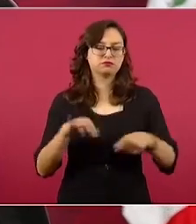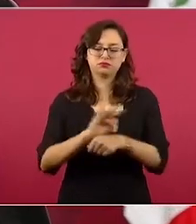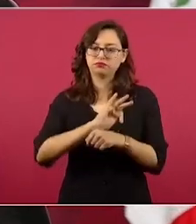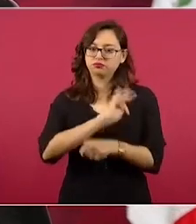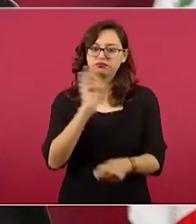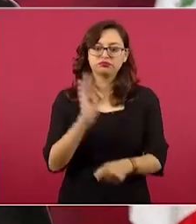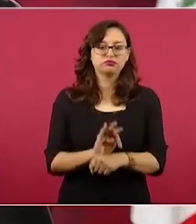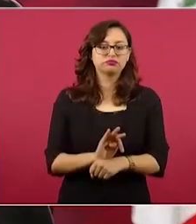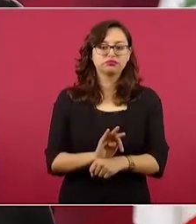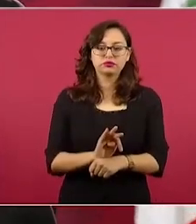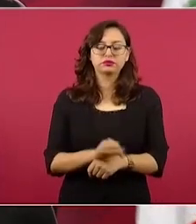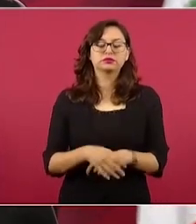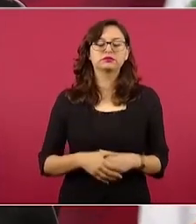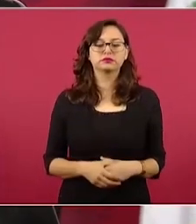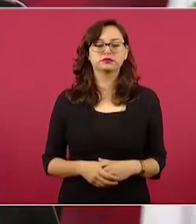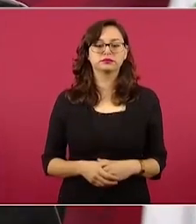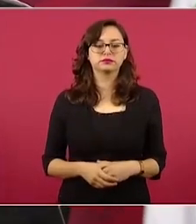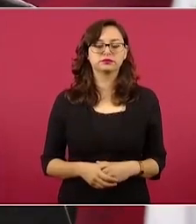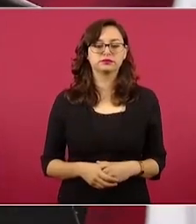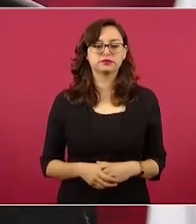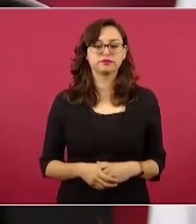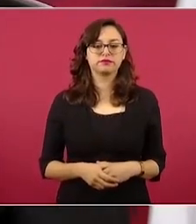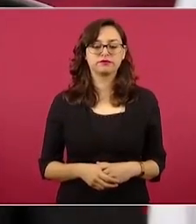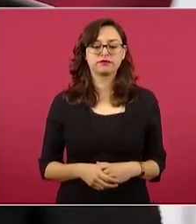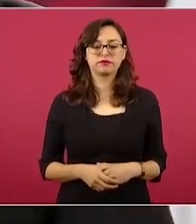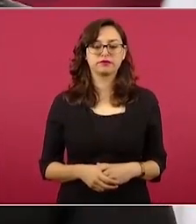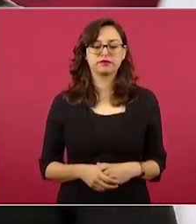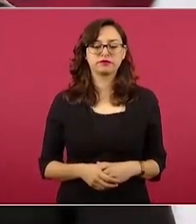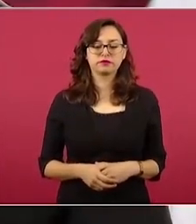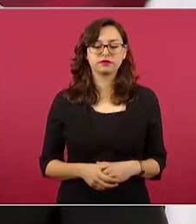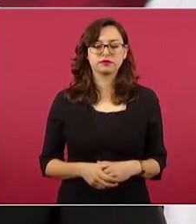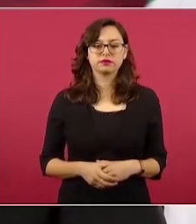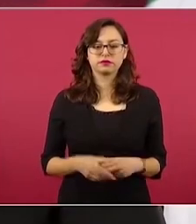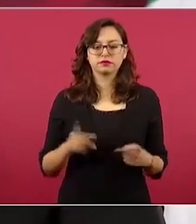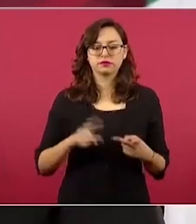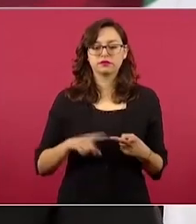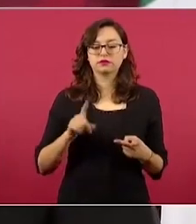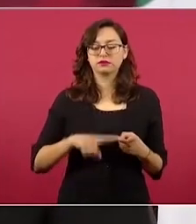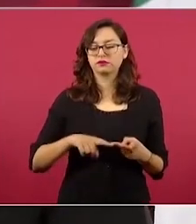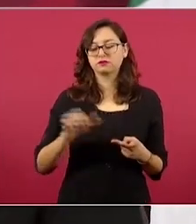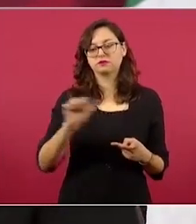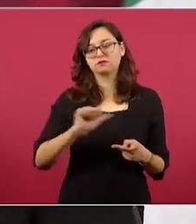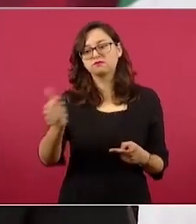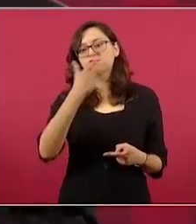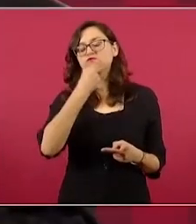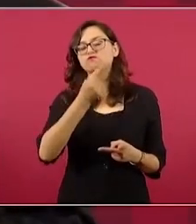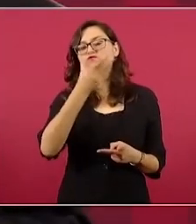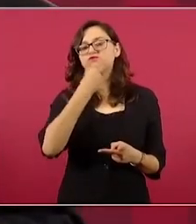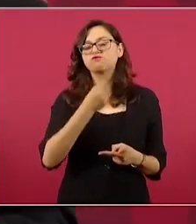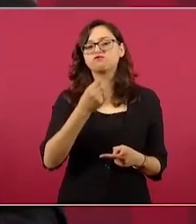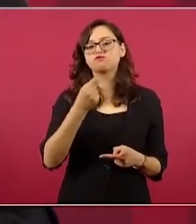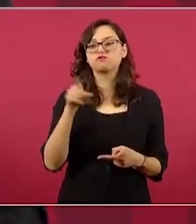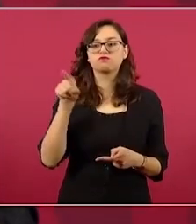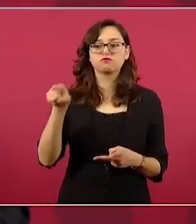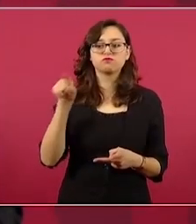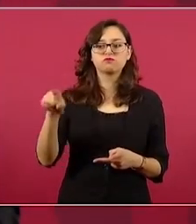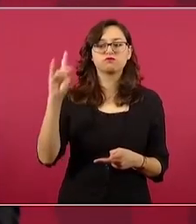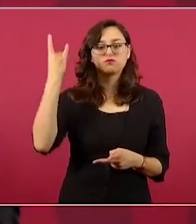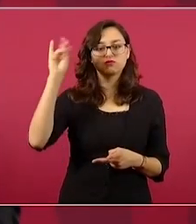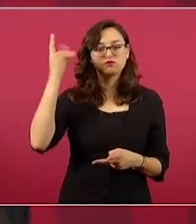El presidente de Bolivia, Luis